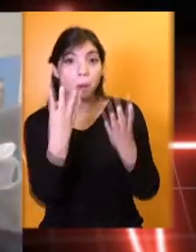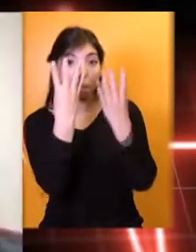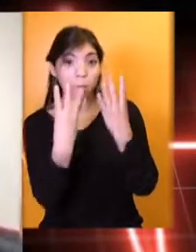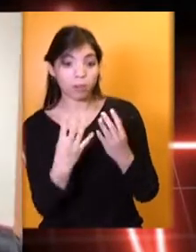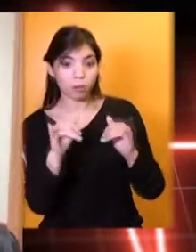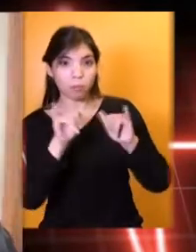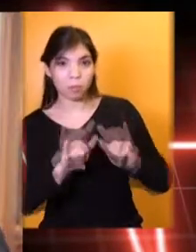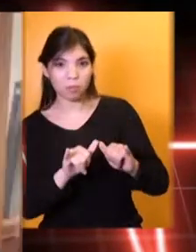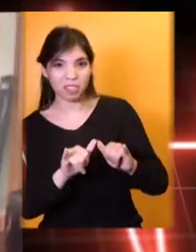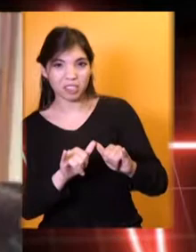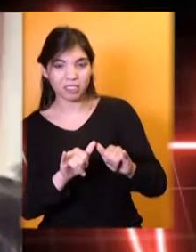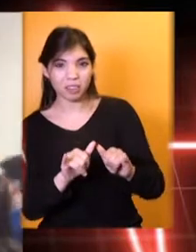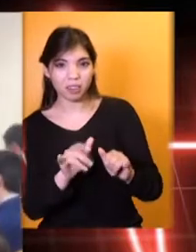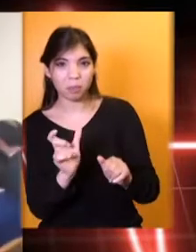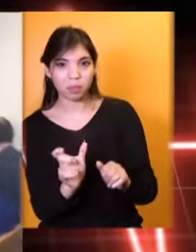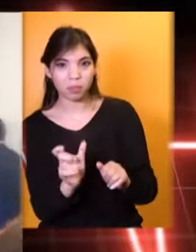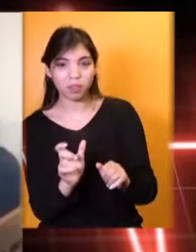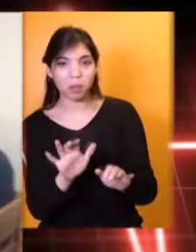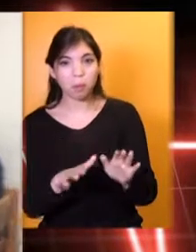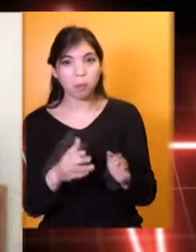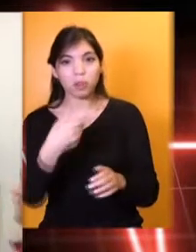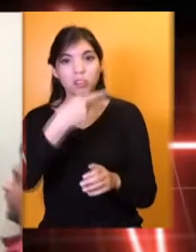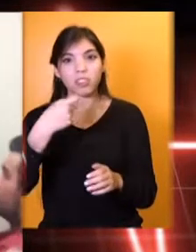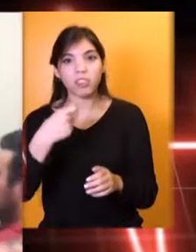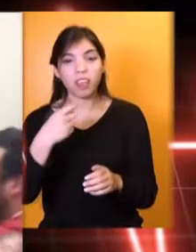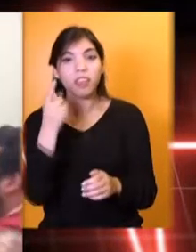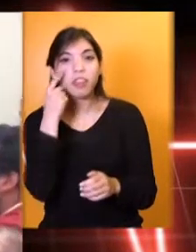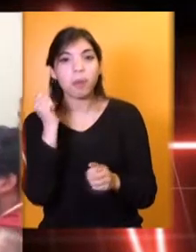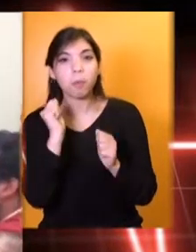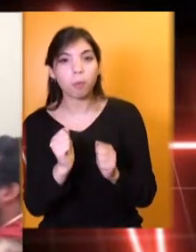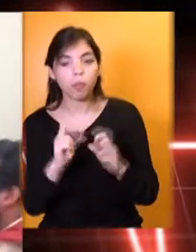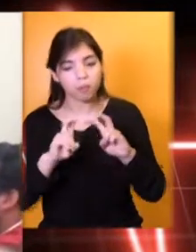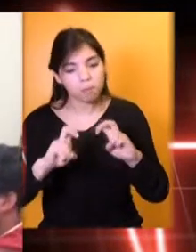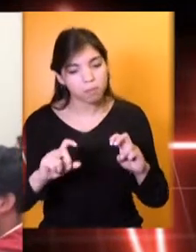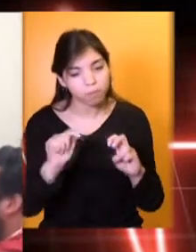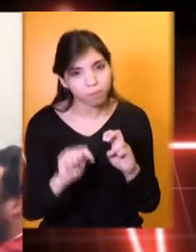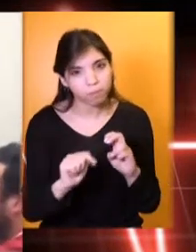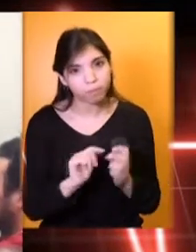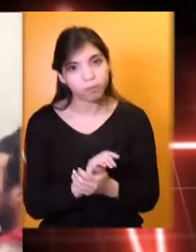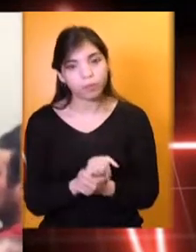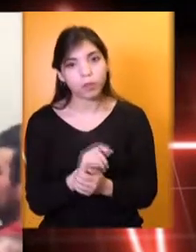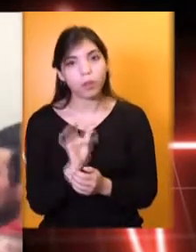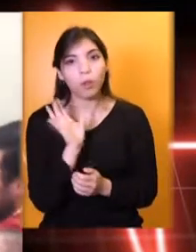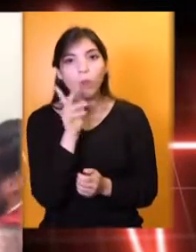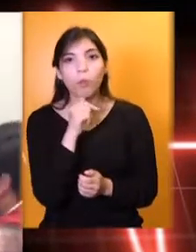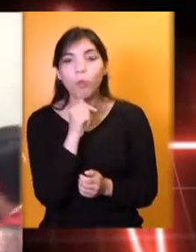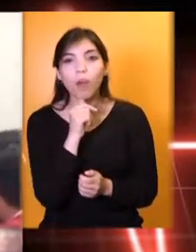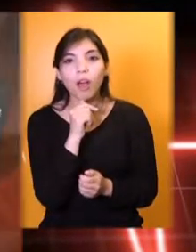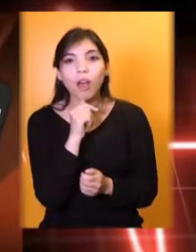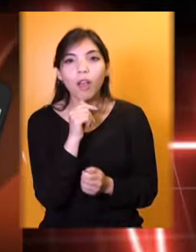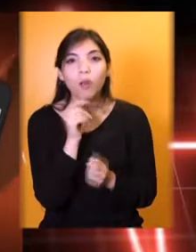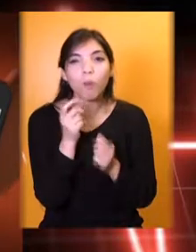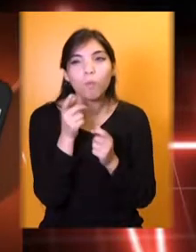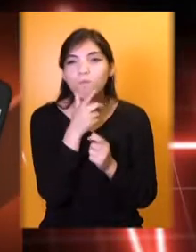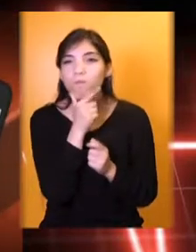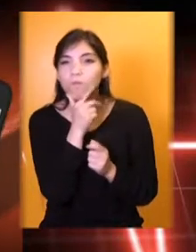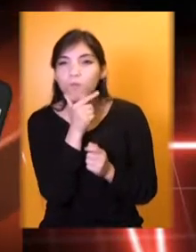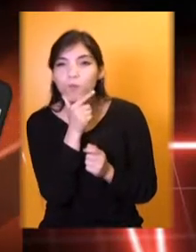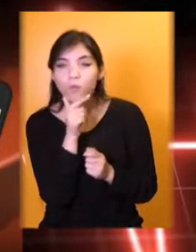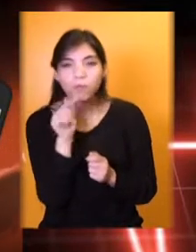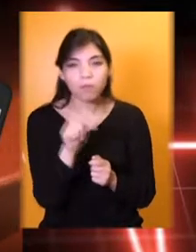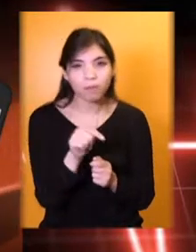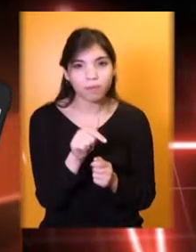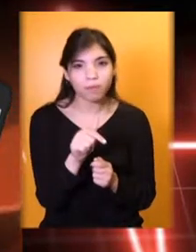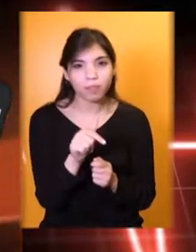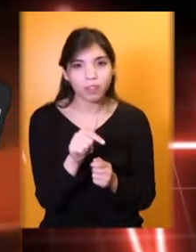la solicitud de prisión preventiva efectuada por la Fiscalía y otorgó un plazo de 100 días para la investigación. No hay ninguna duda de que se configuran